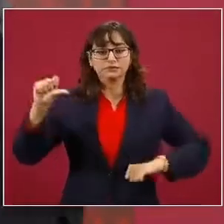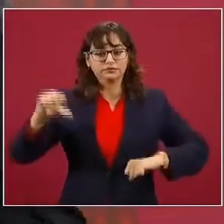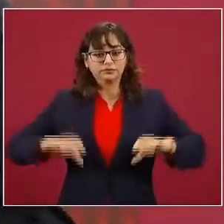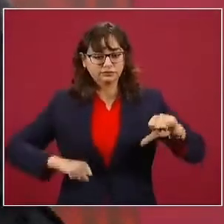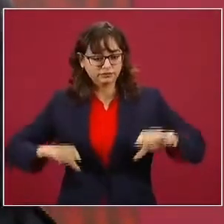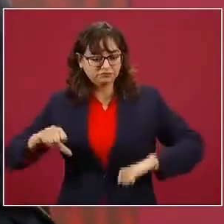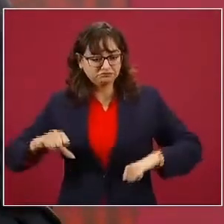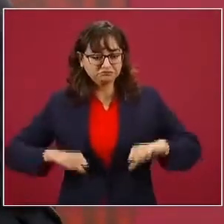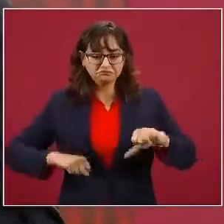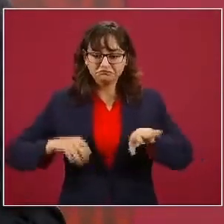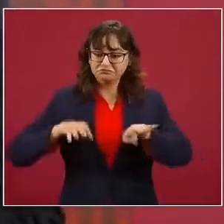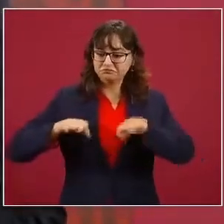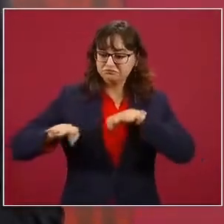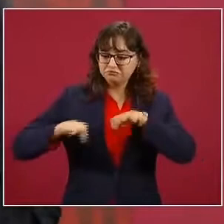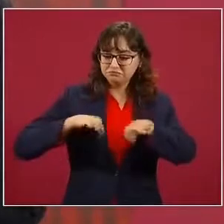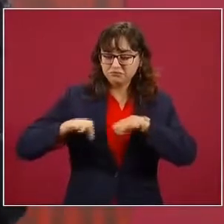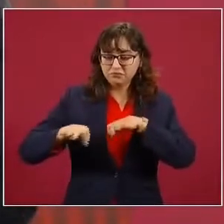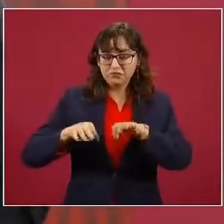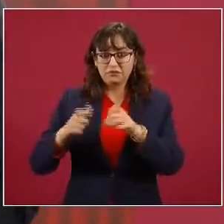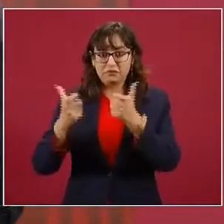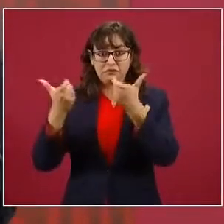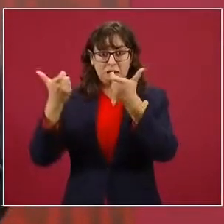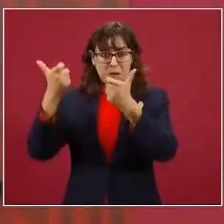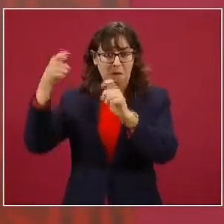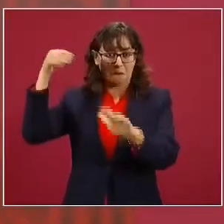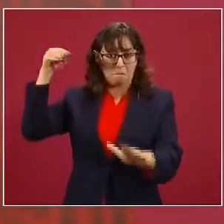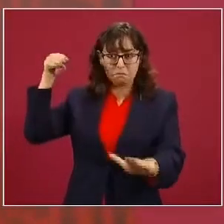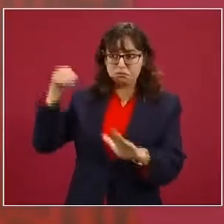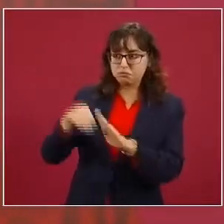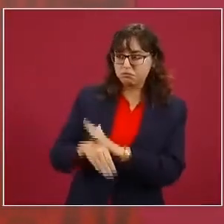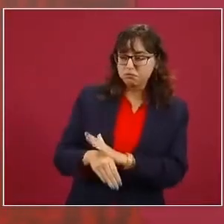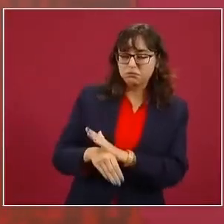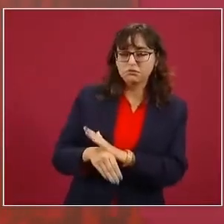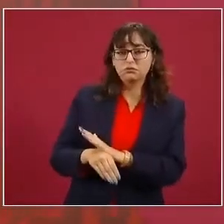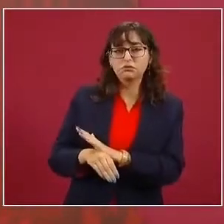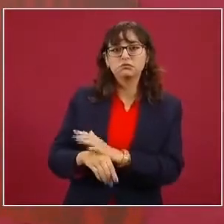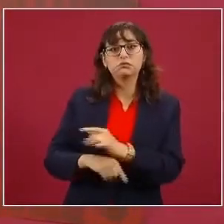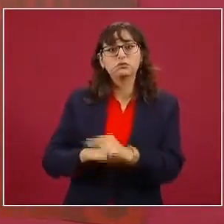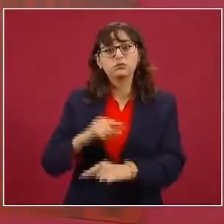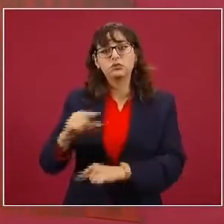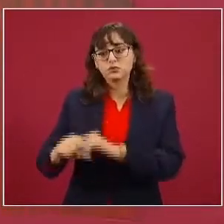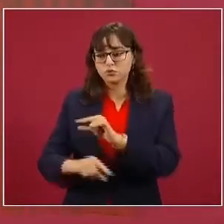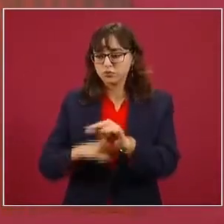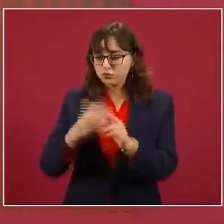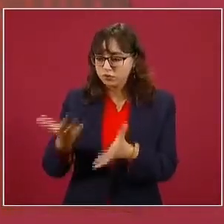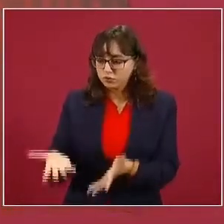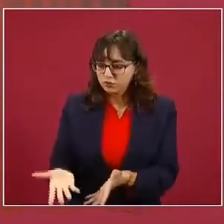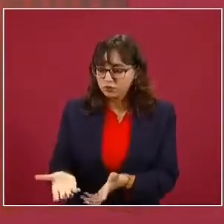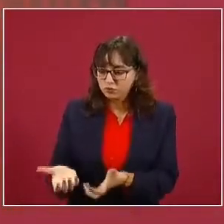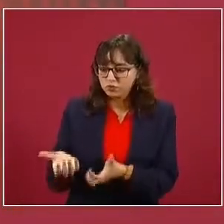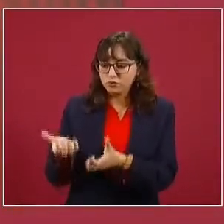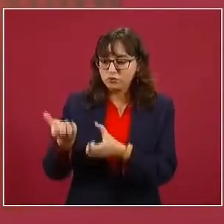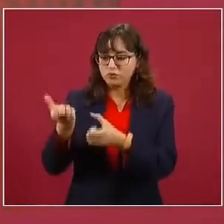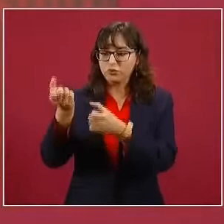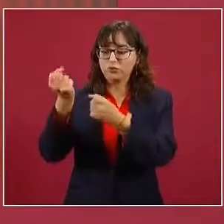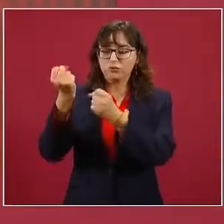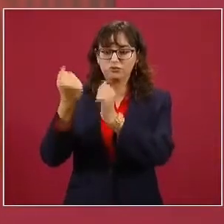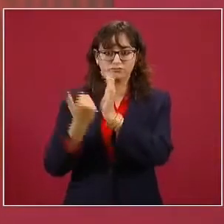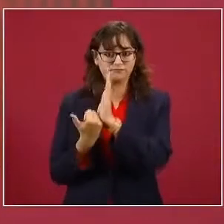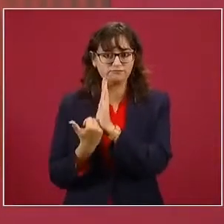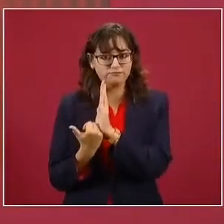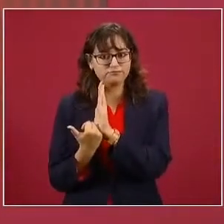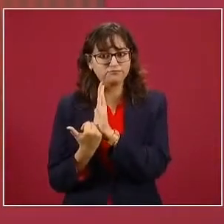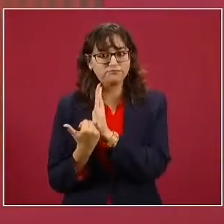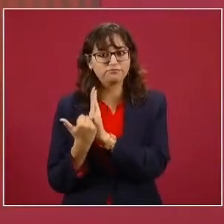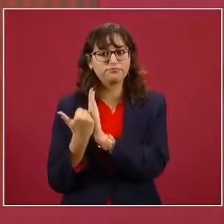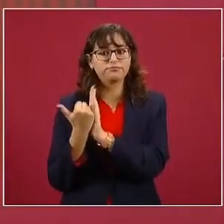desplomara tanto la economía. y que nos funcionara la